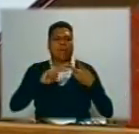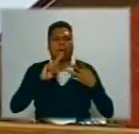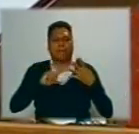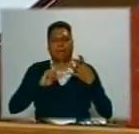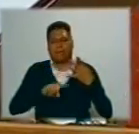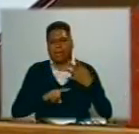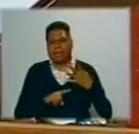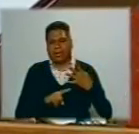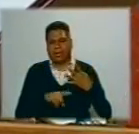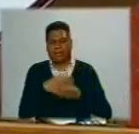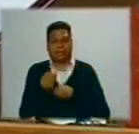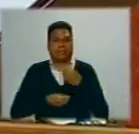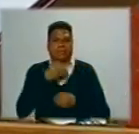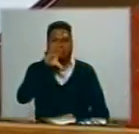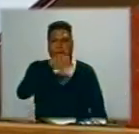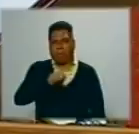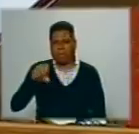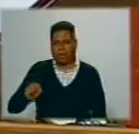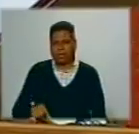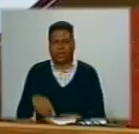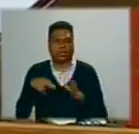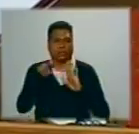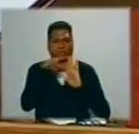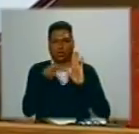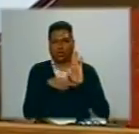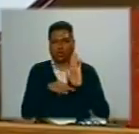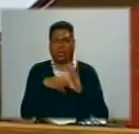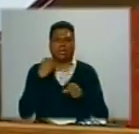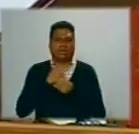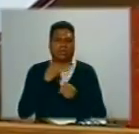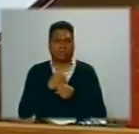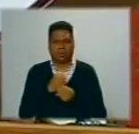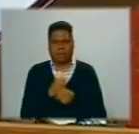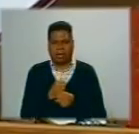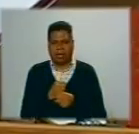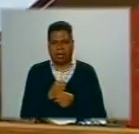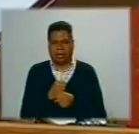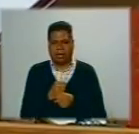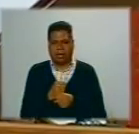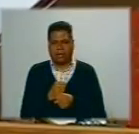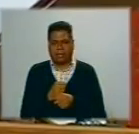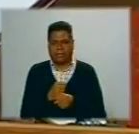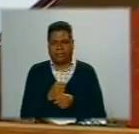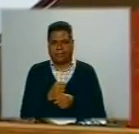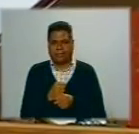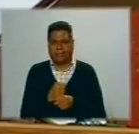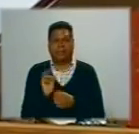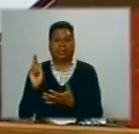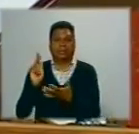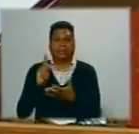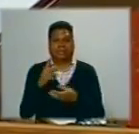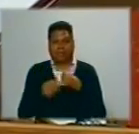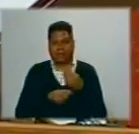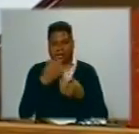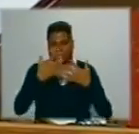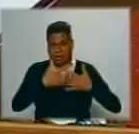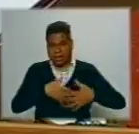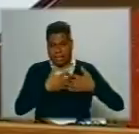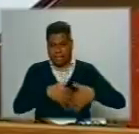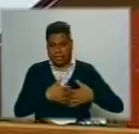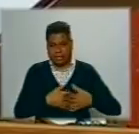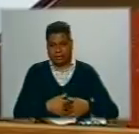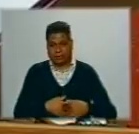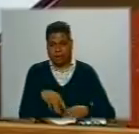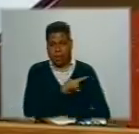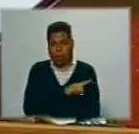de garantizar al comprador el normal funcionamiento conforme con el fin para el cual son fabricados. Esta obligación